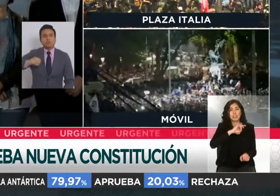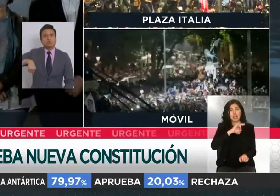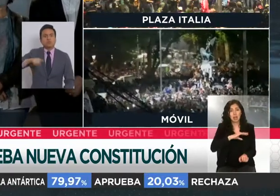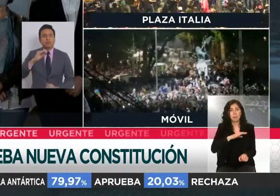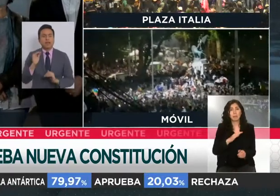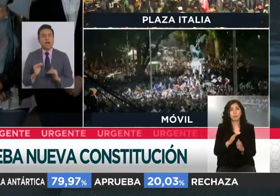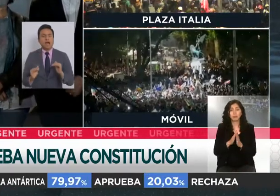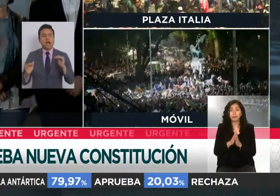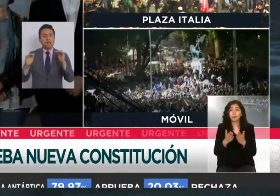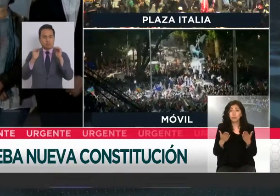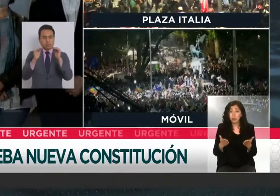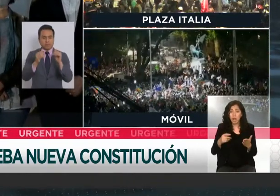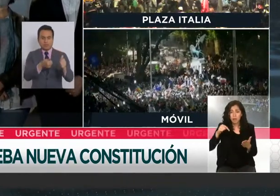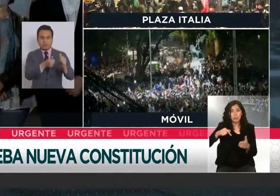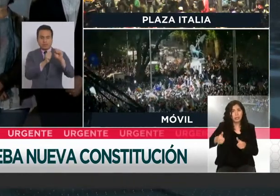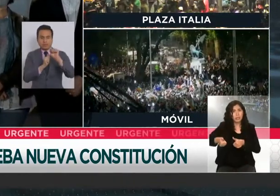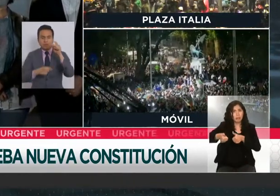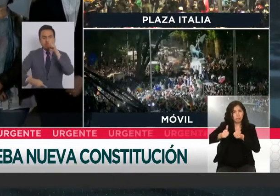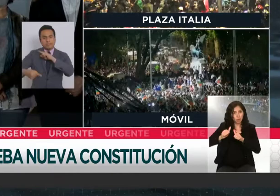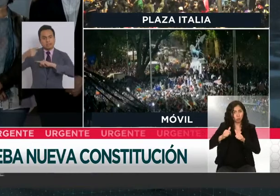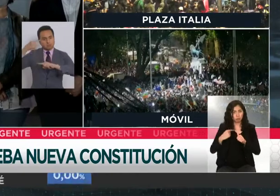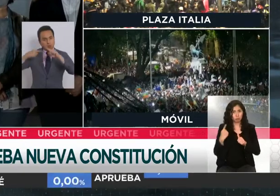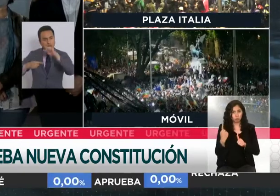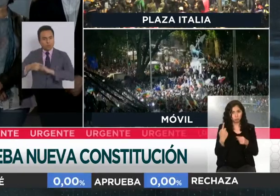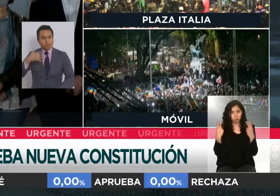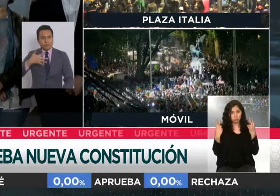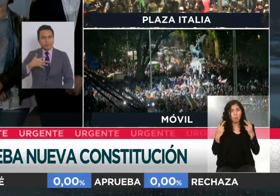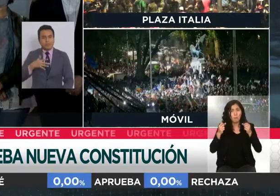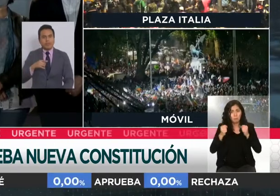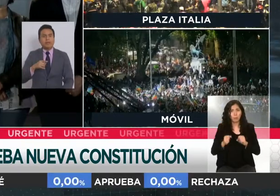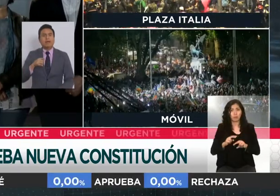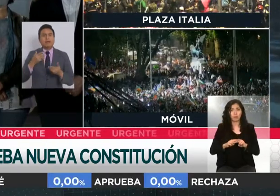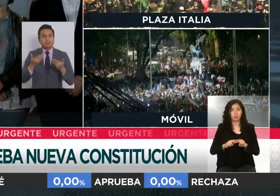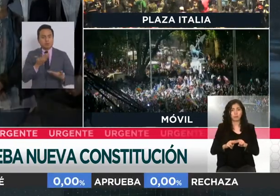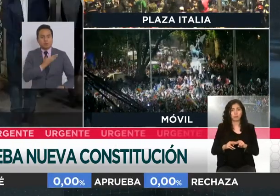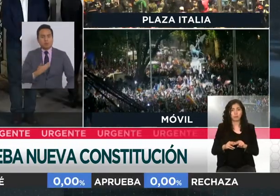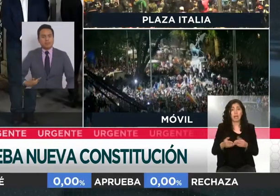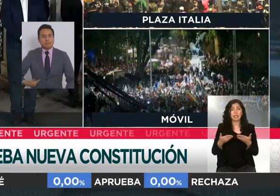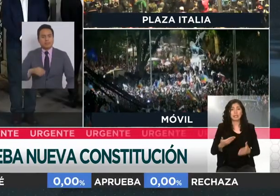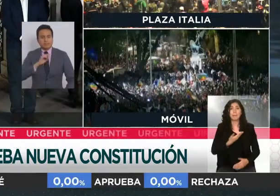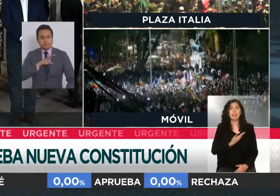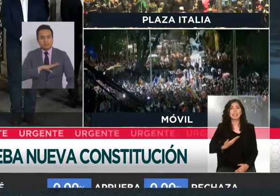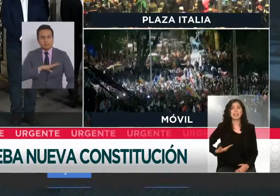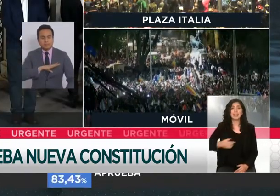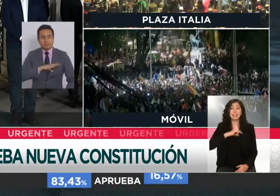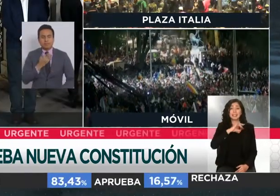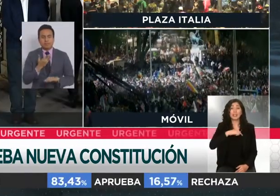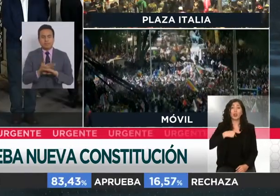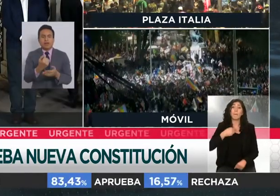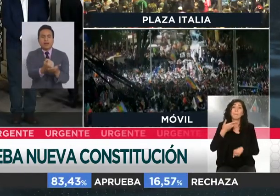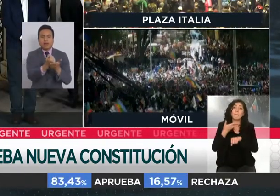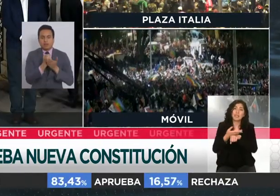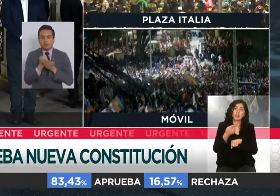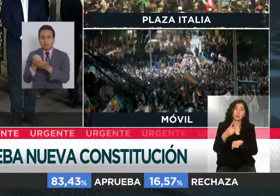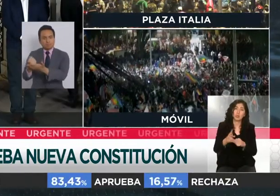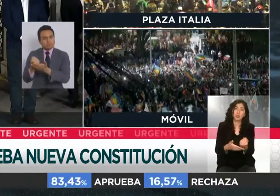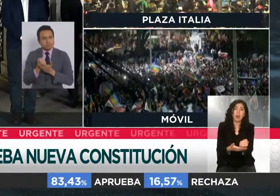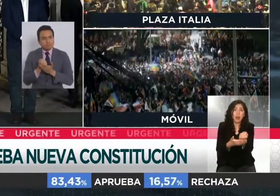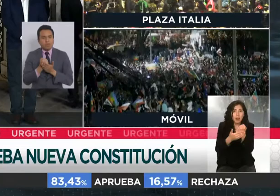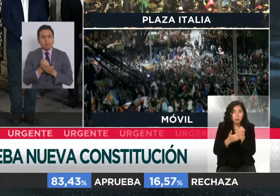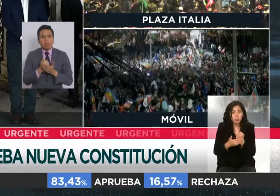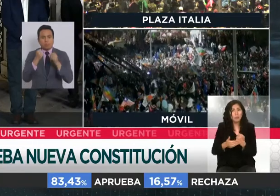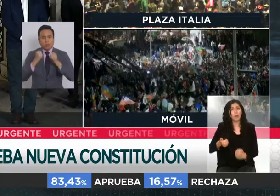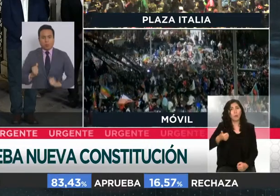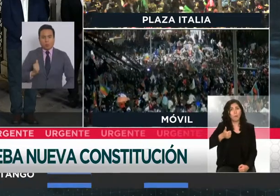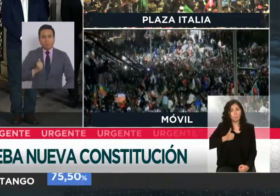altura de este desafío histórico. Y así, como presidente de Chile, pido su ayuda para poder cumplir